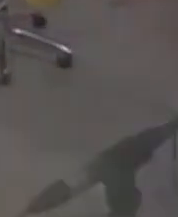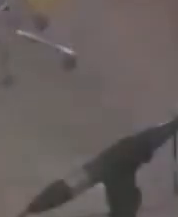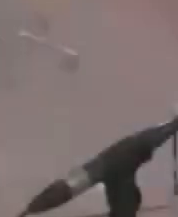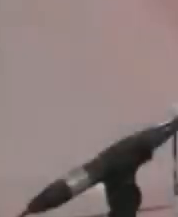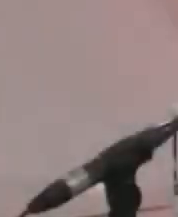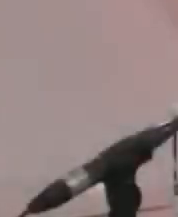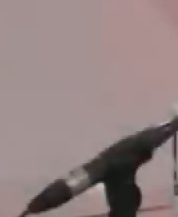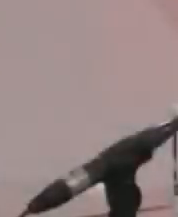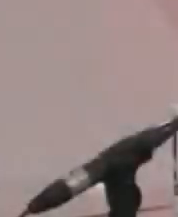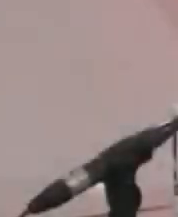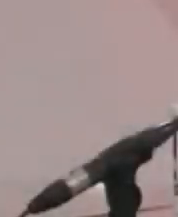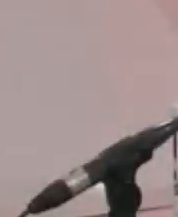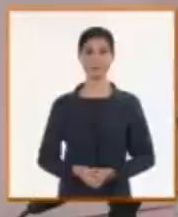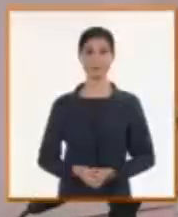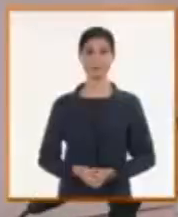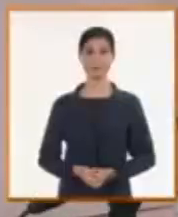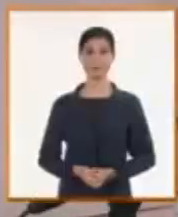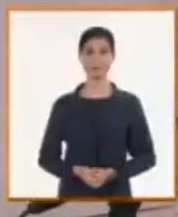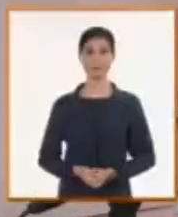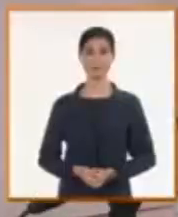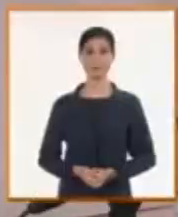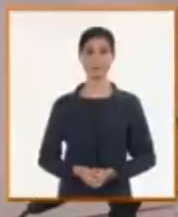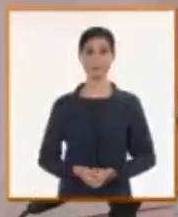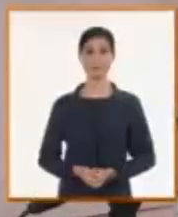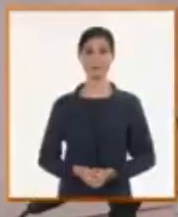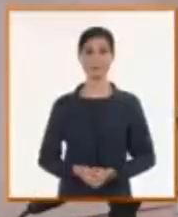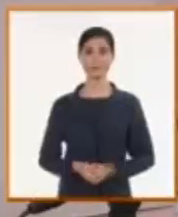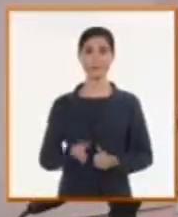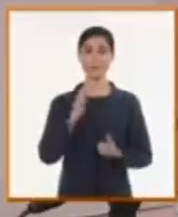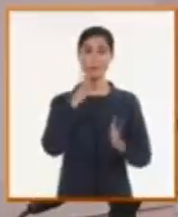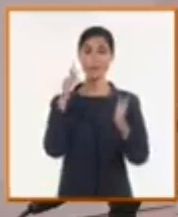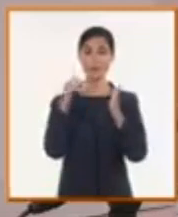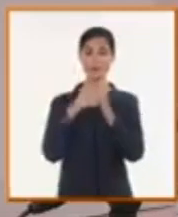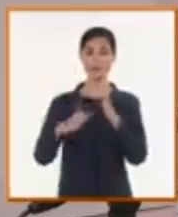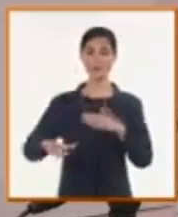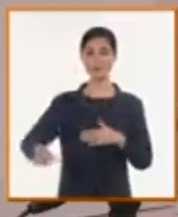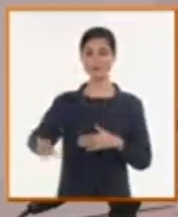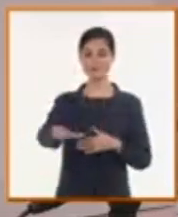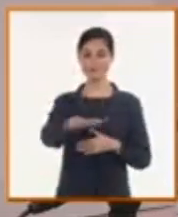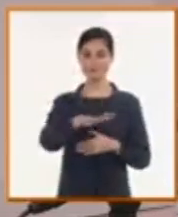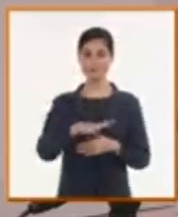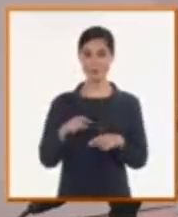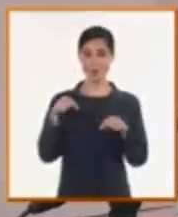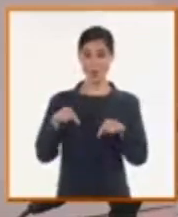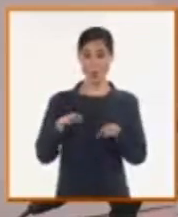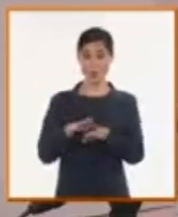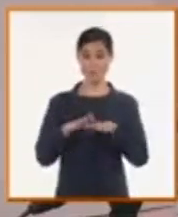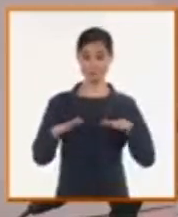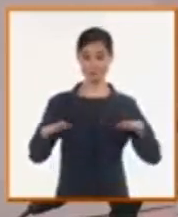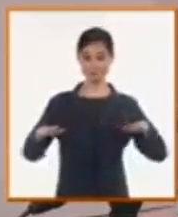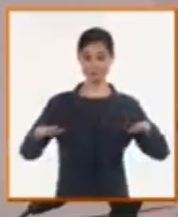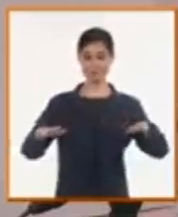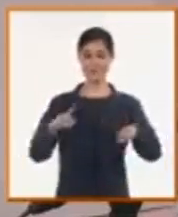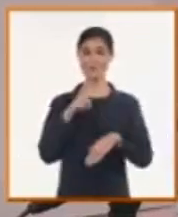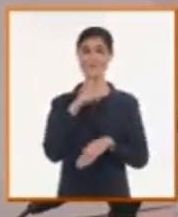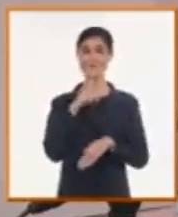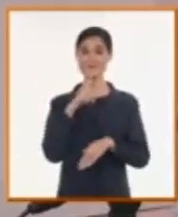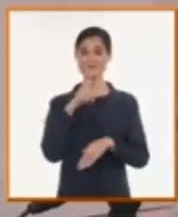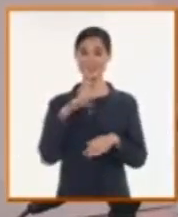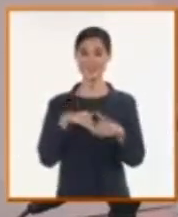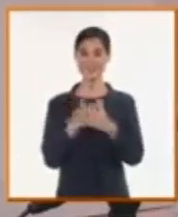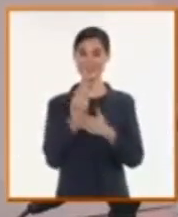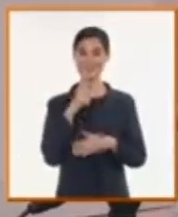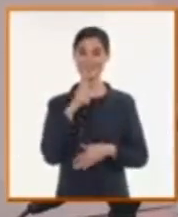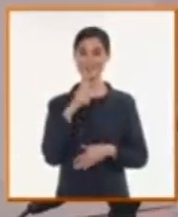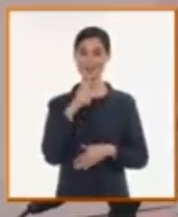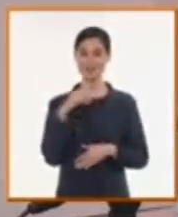Muy buenas tardes, estimados televidentes y radioyentes. Volvemos en una emisión de la Mesa Redonda de viernes. Me da muchísimo